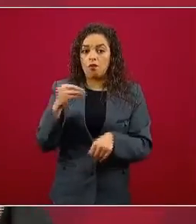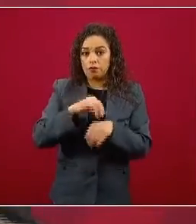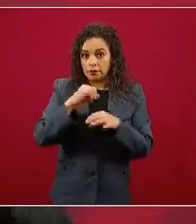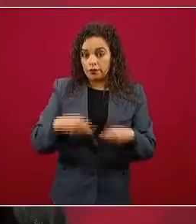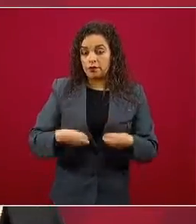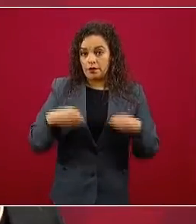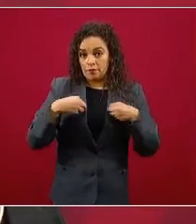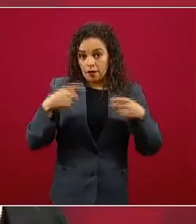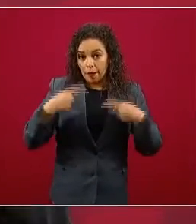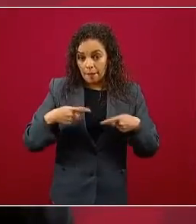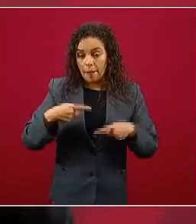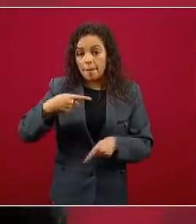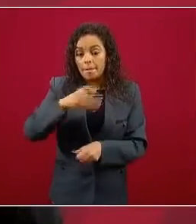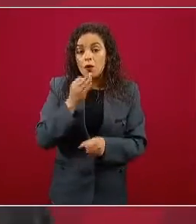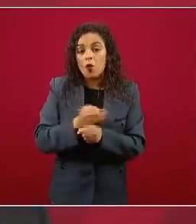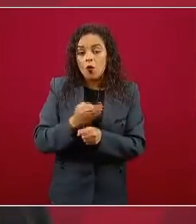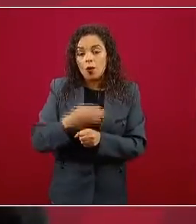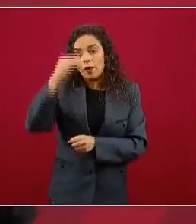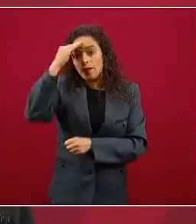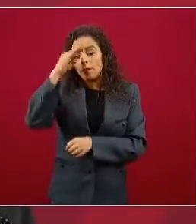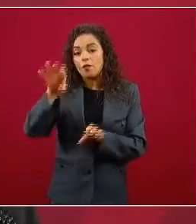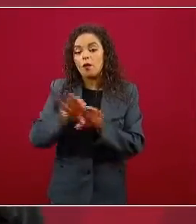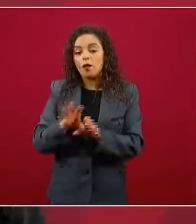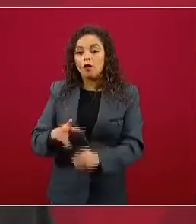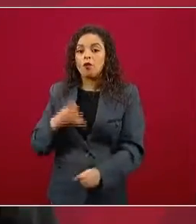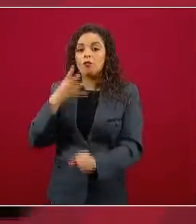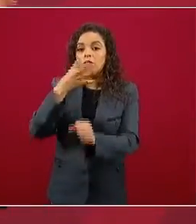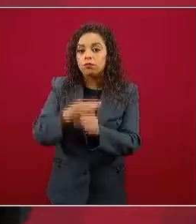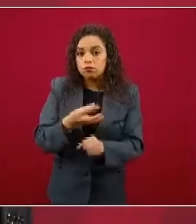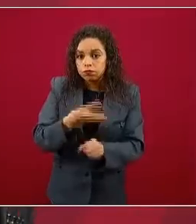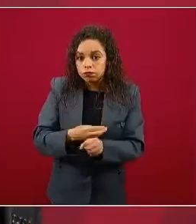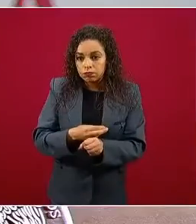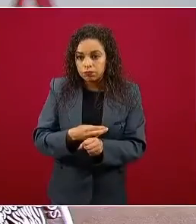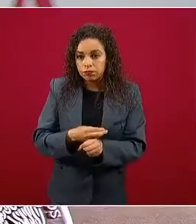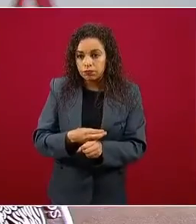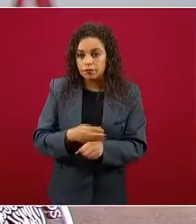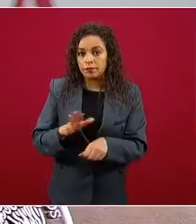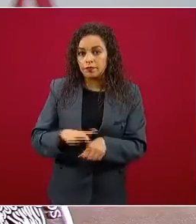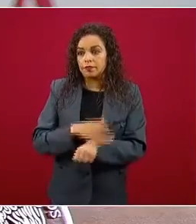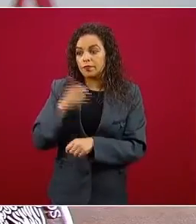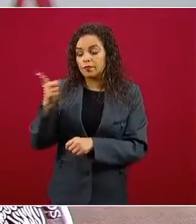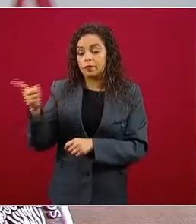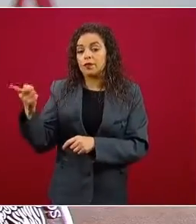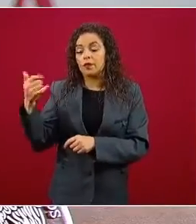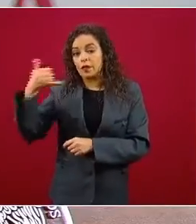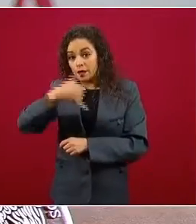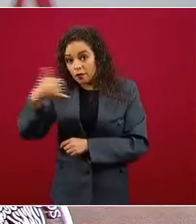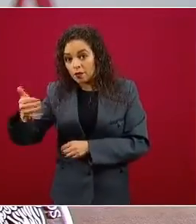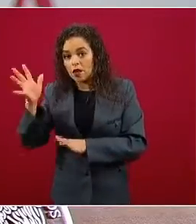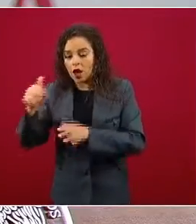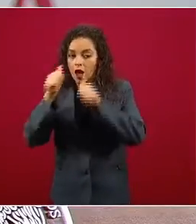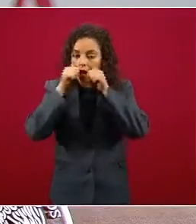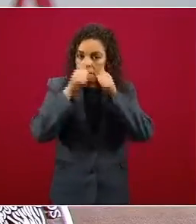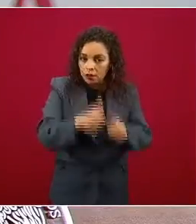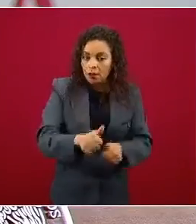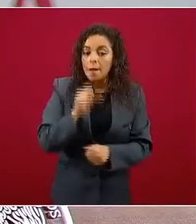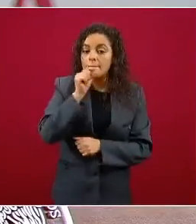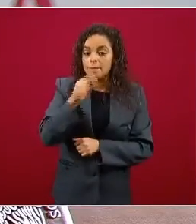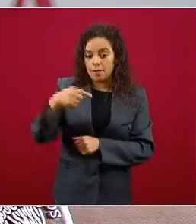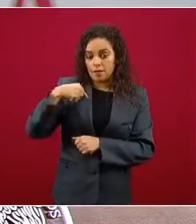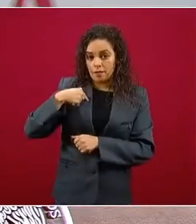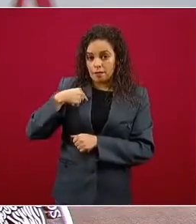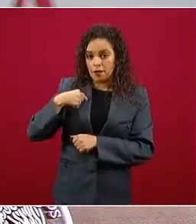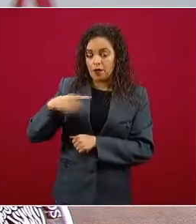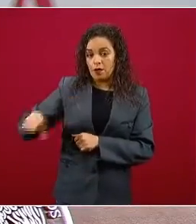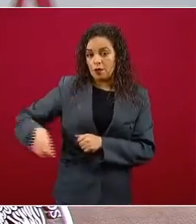resolver, atender a las familias. Infonavit, que ha dado créditos ahí, está atendiendo a las familias, y nosotros, en equipo con el gobierno municipal y